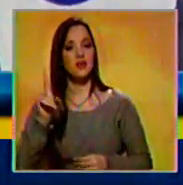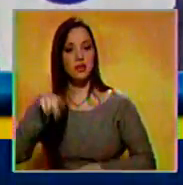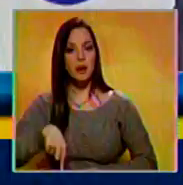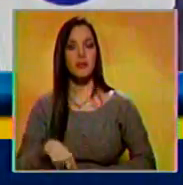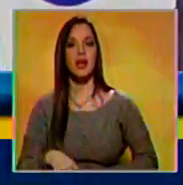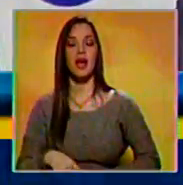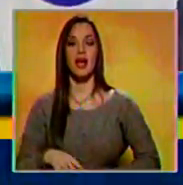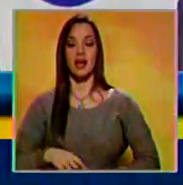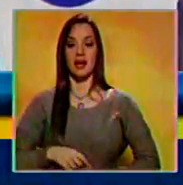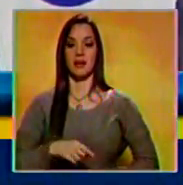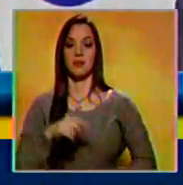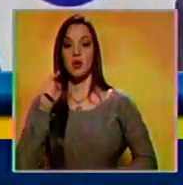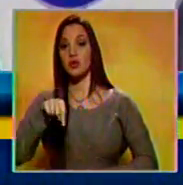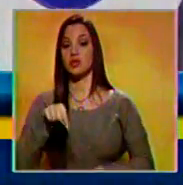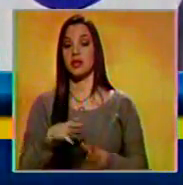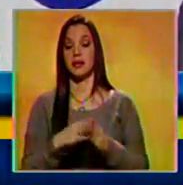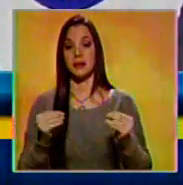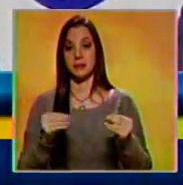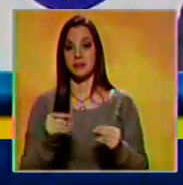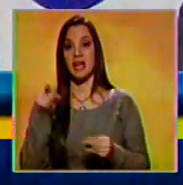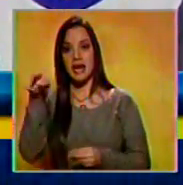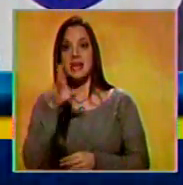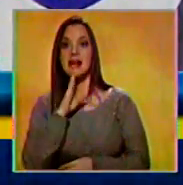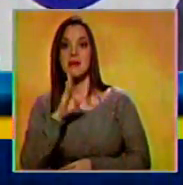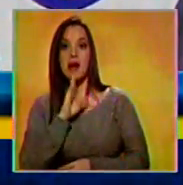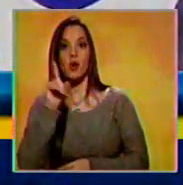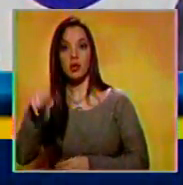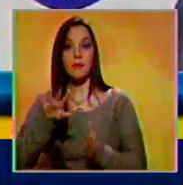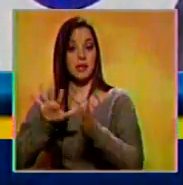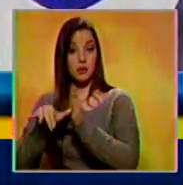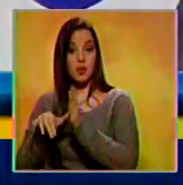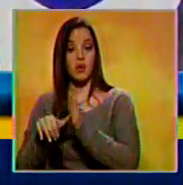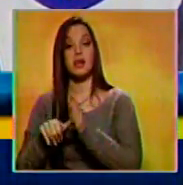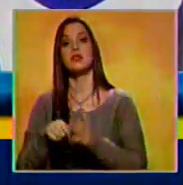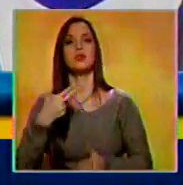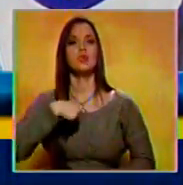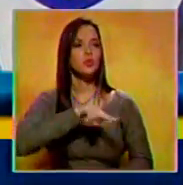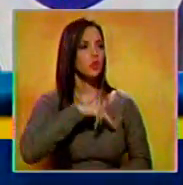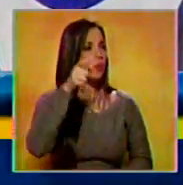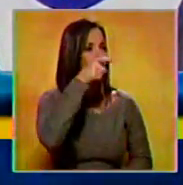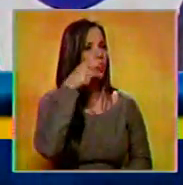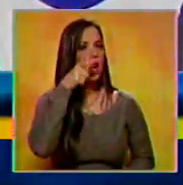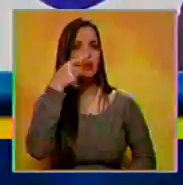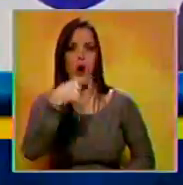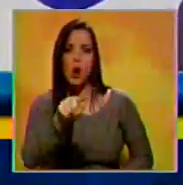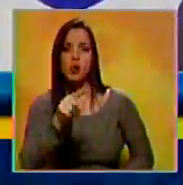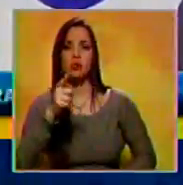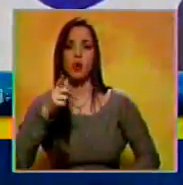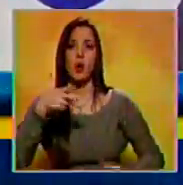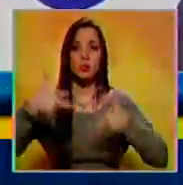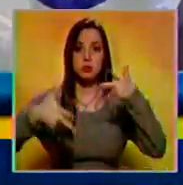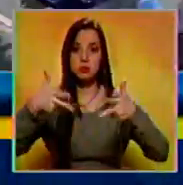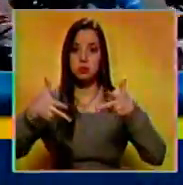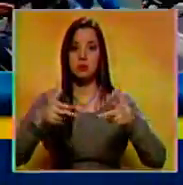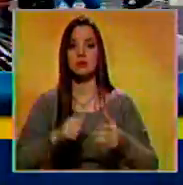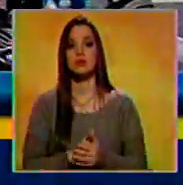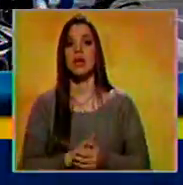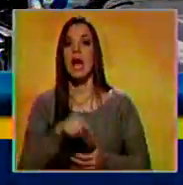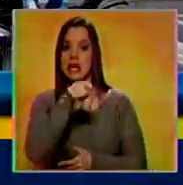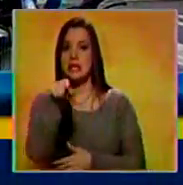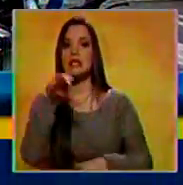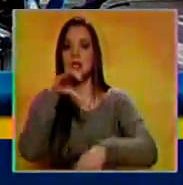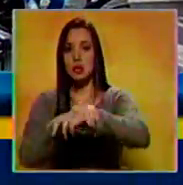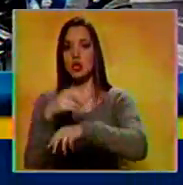de los usuarios de este banco, de esta entidad bancaria. Estamos tras la pista de otros ciudadanos, a pesar de que en el rastreo hubo dos detenidos.